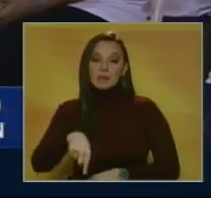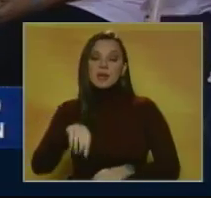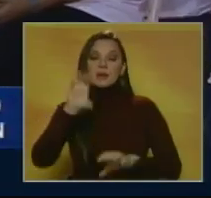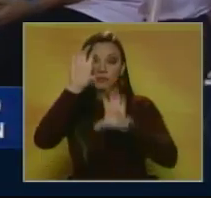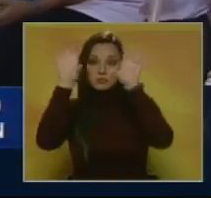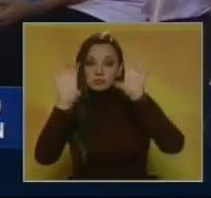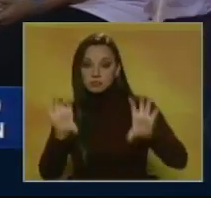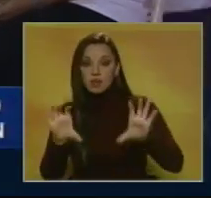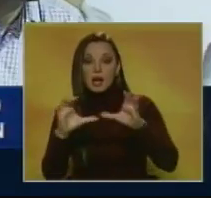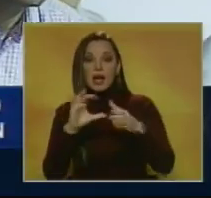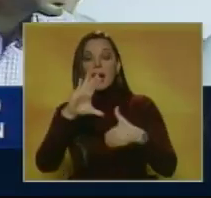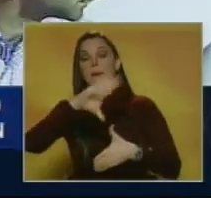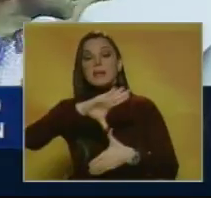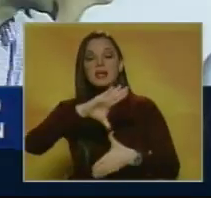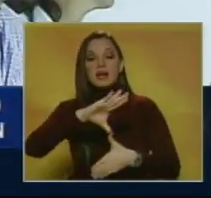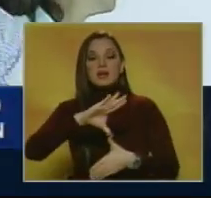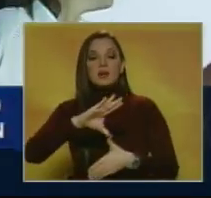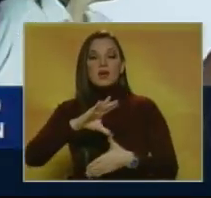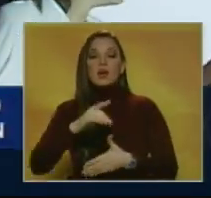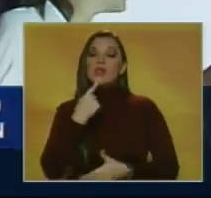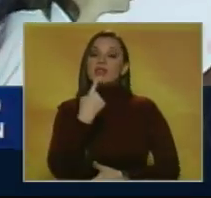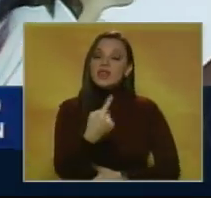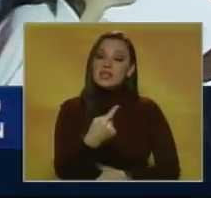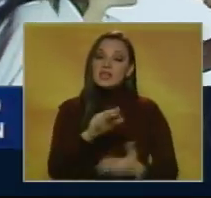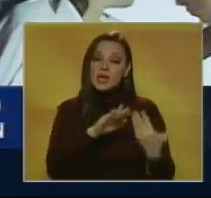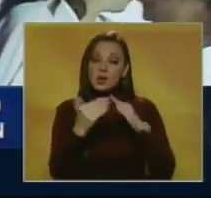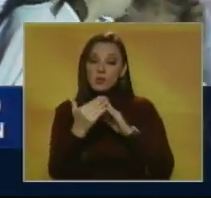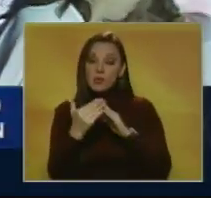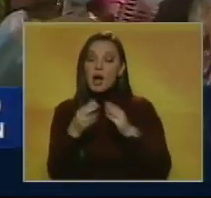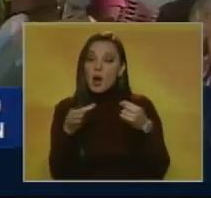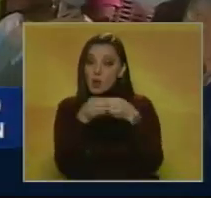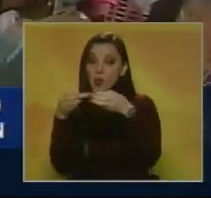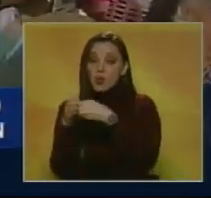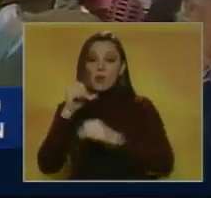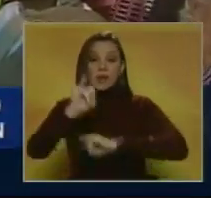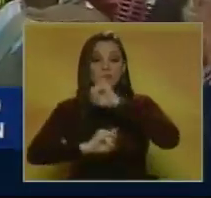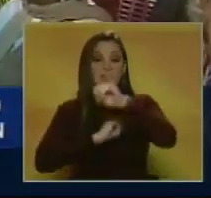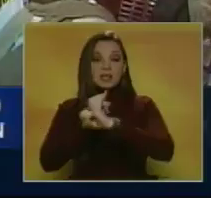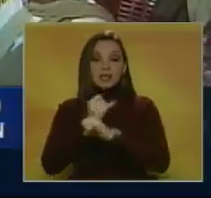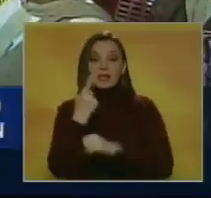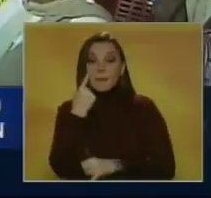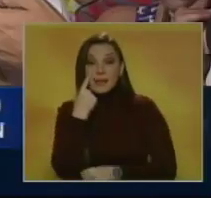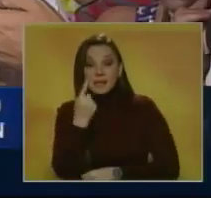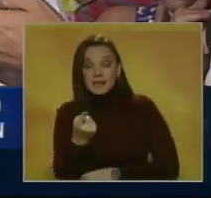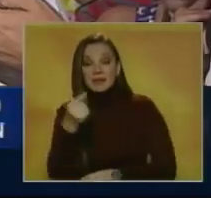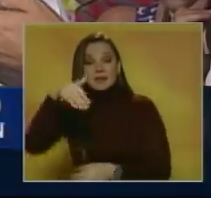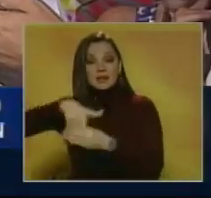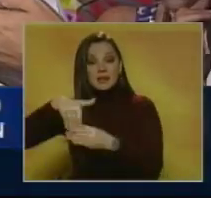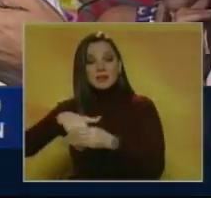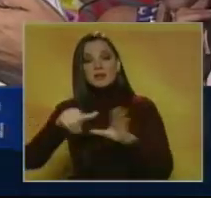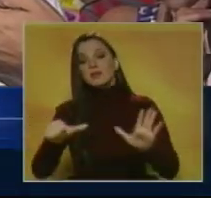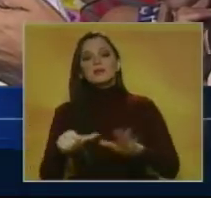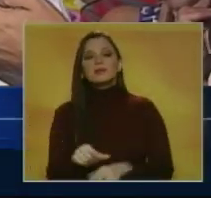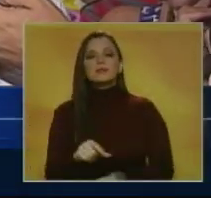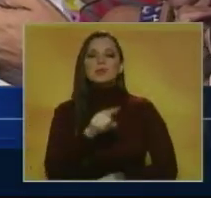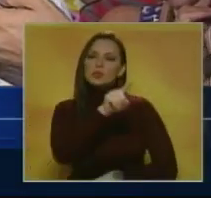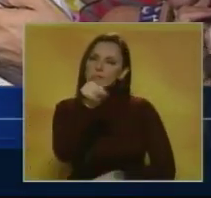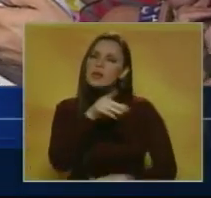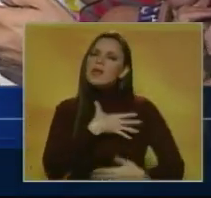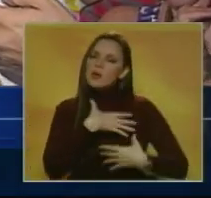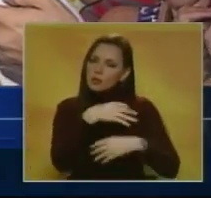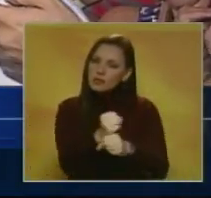Americanos. Asegura que la comunidad internacional está pendiente de los comicios venezolanos. Tengan confianza de ir a